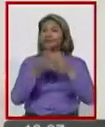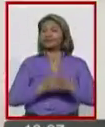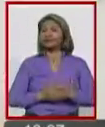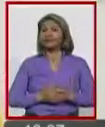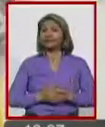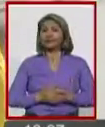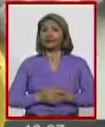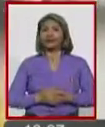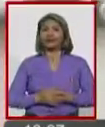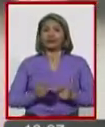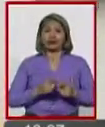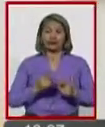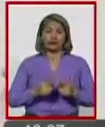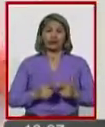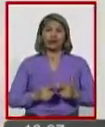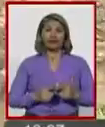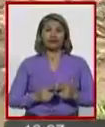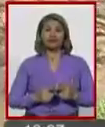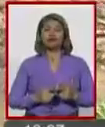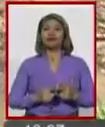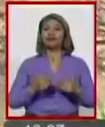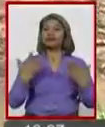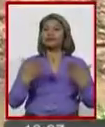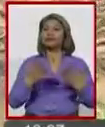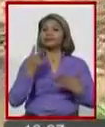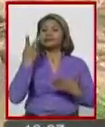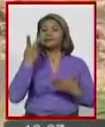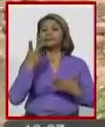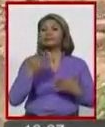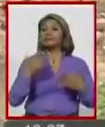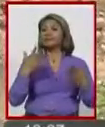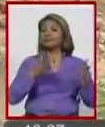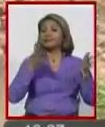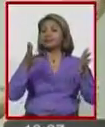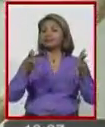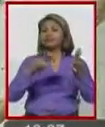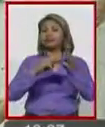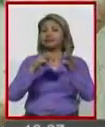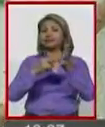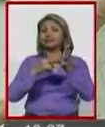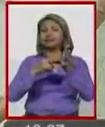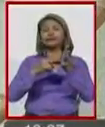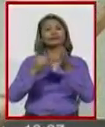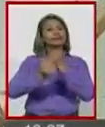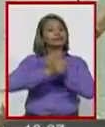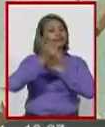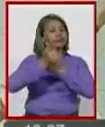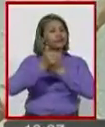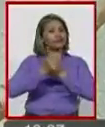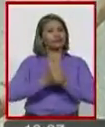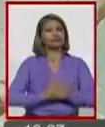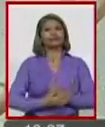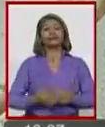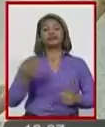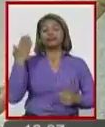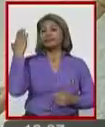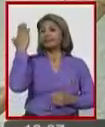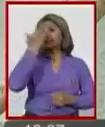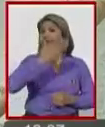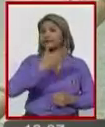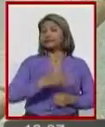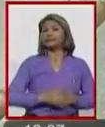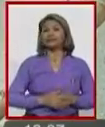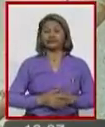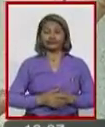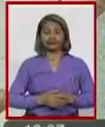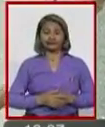está. Entonces, como había ahí abajo bidones, lo puse la señalización. Representa un peligro porque en ese momento mismo casi